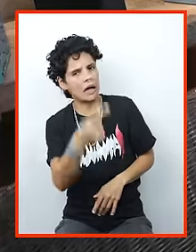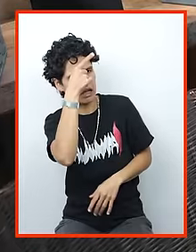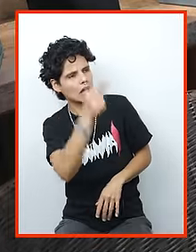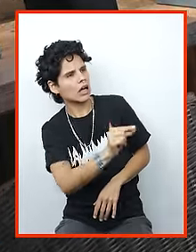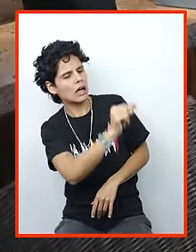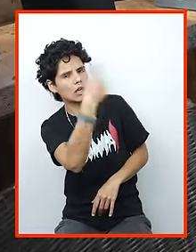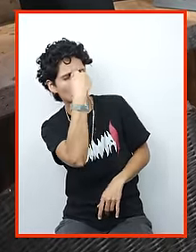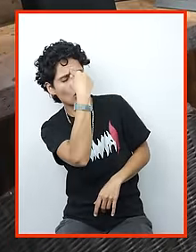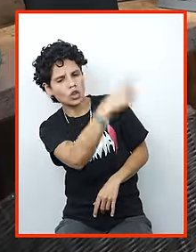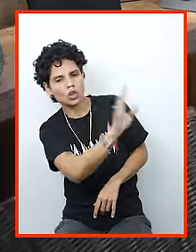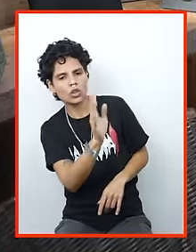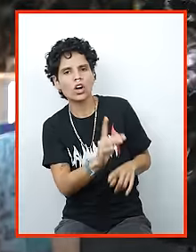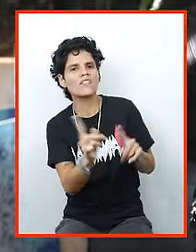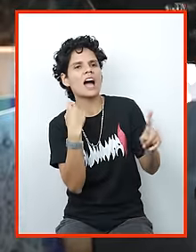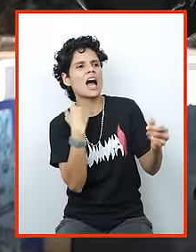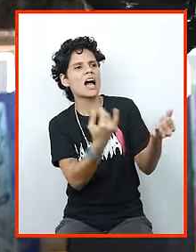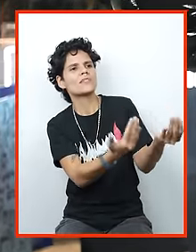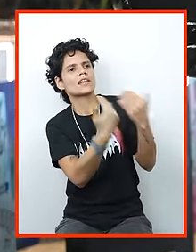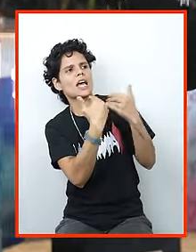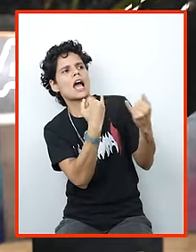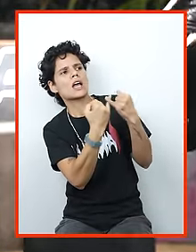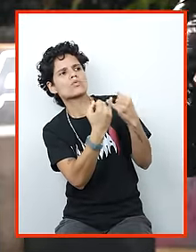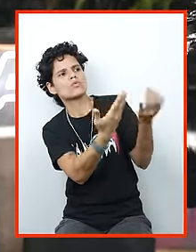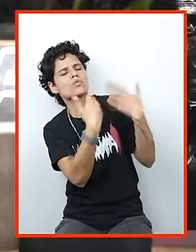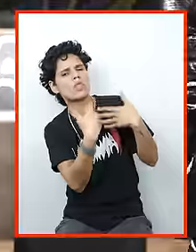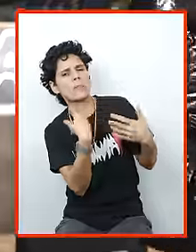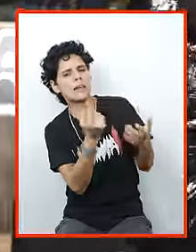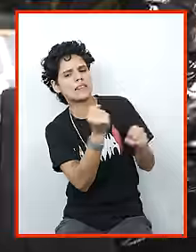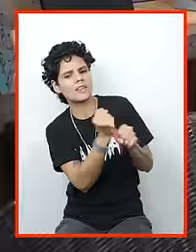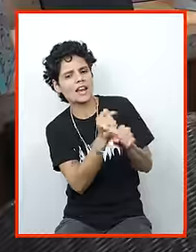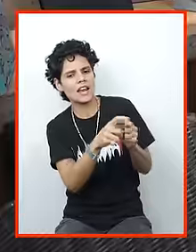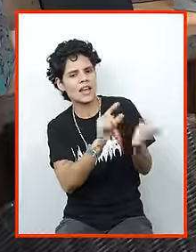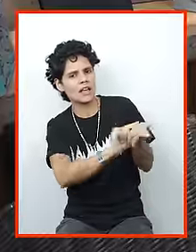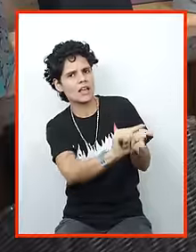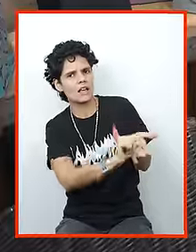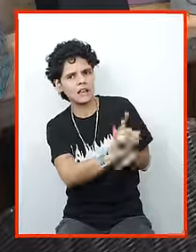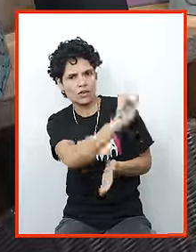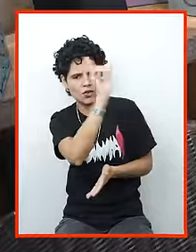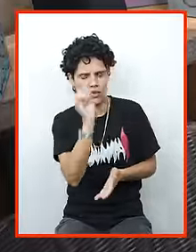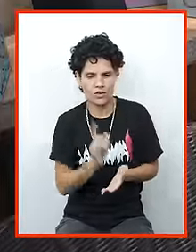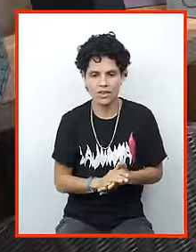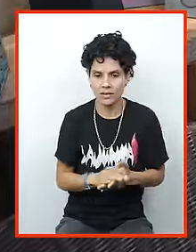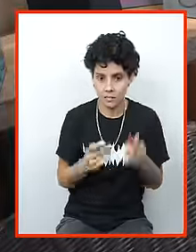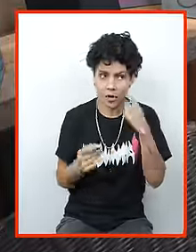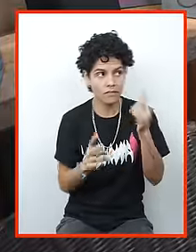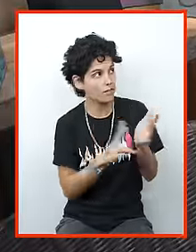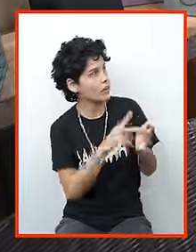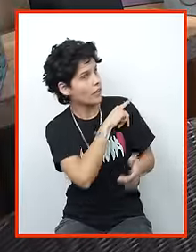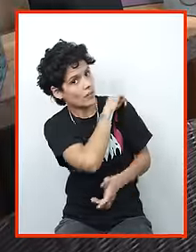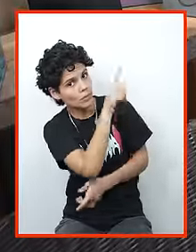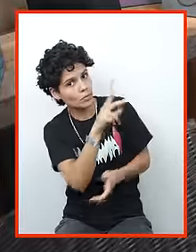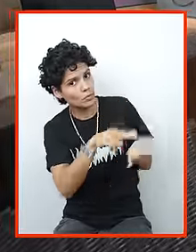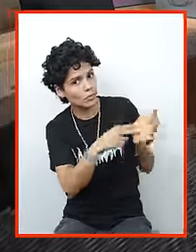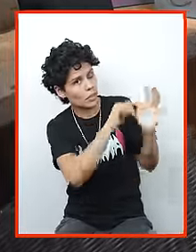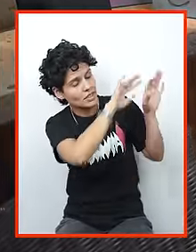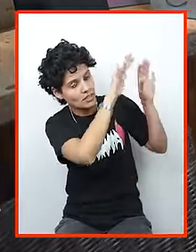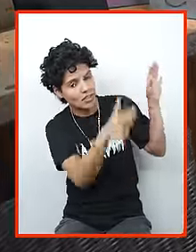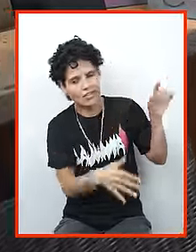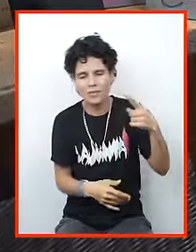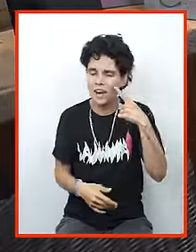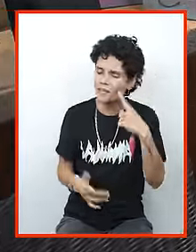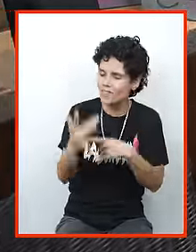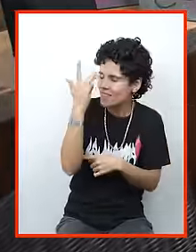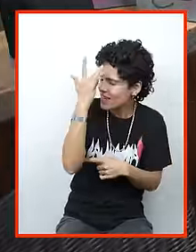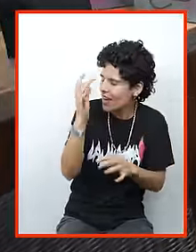cara. No, tonto estúpido. No va a venir a pitutear acá si está por otra cosa, vos. Este weón, mi hermano, un genio. De verdad, un